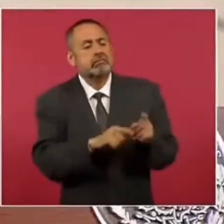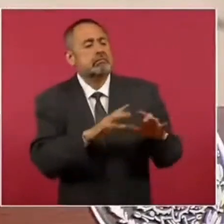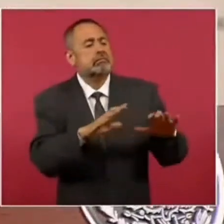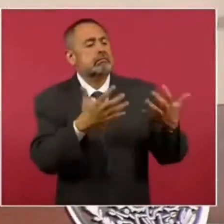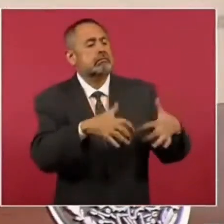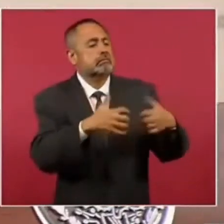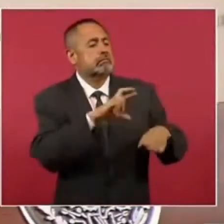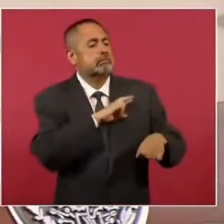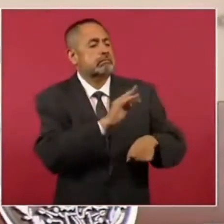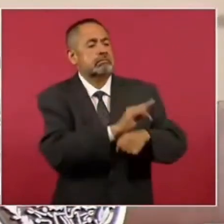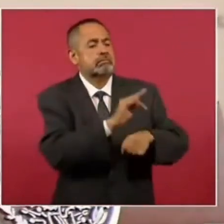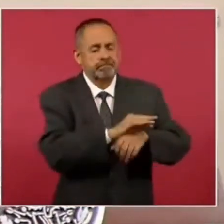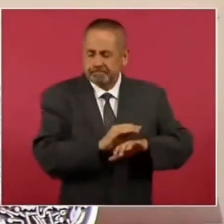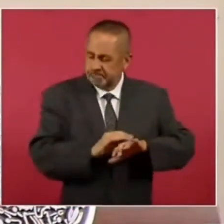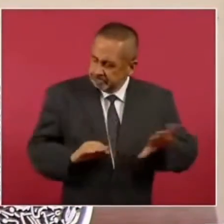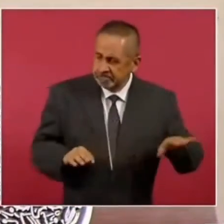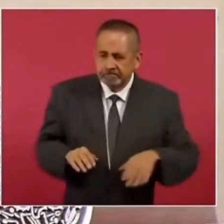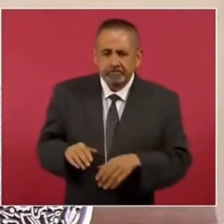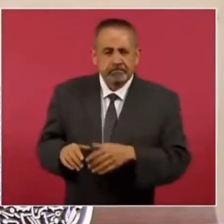empresas particulares,